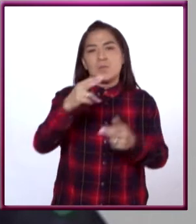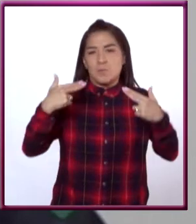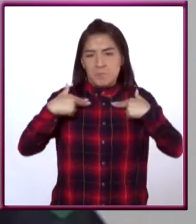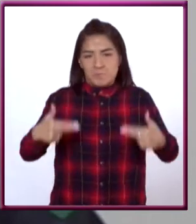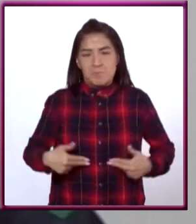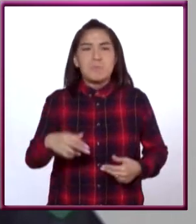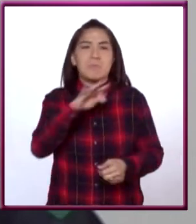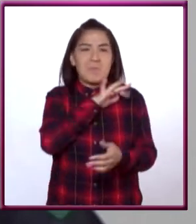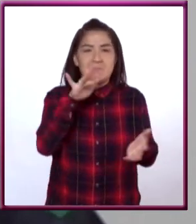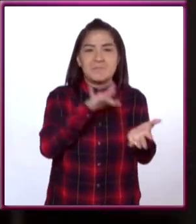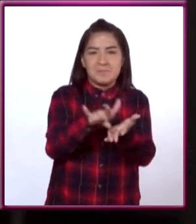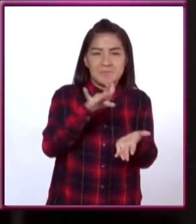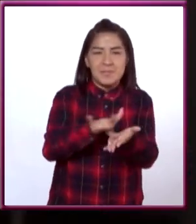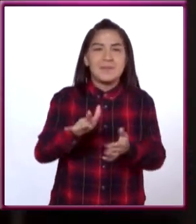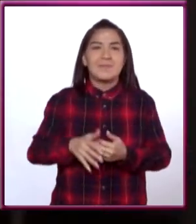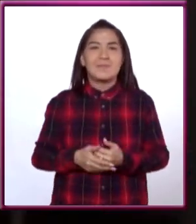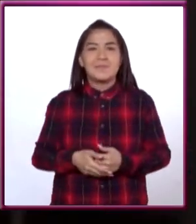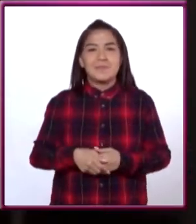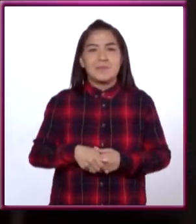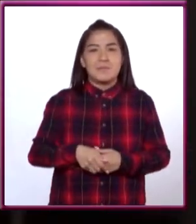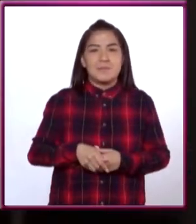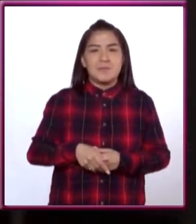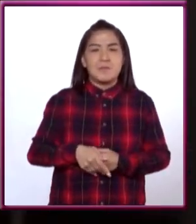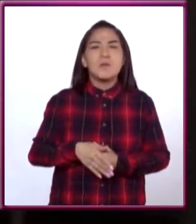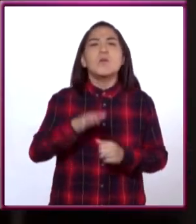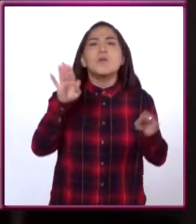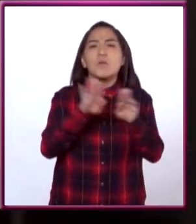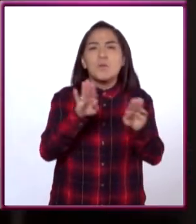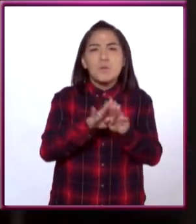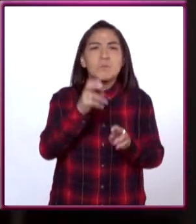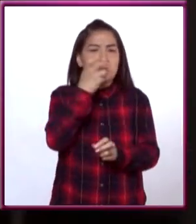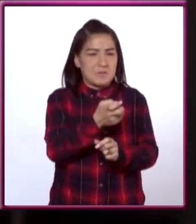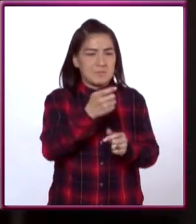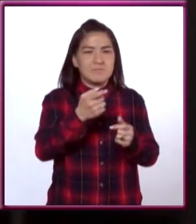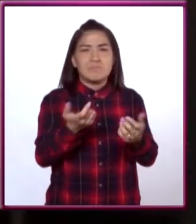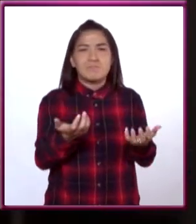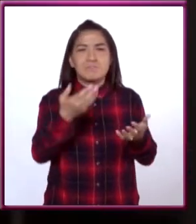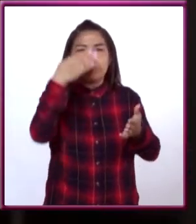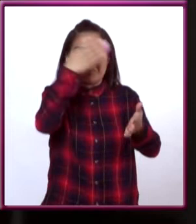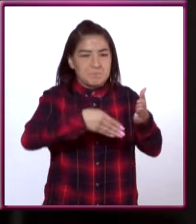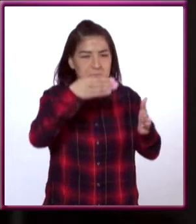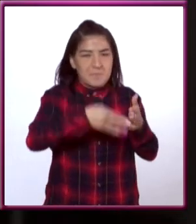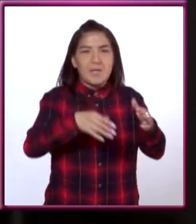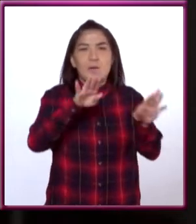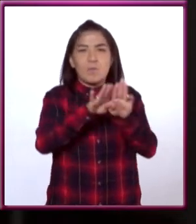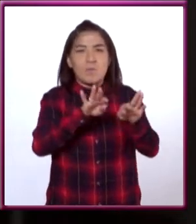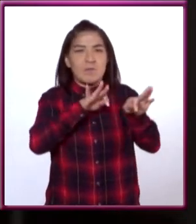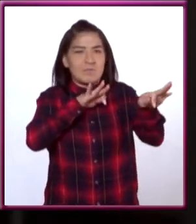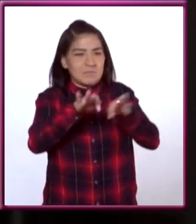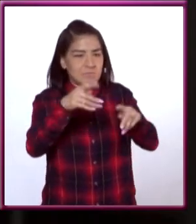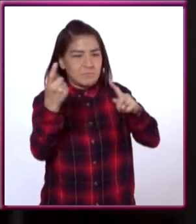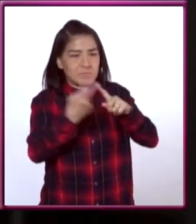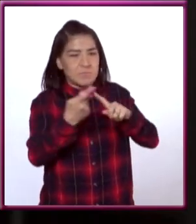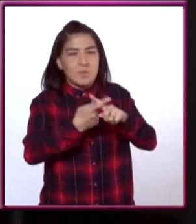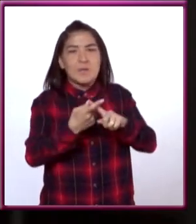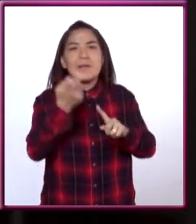humano. ¿Y cómo es posible que estas máquinas puedan seguir como la trayectoria que